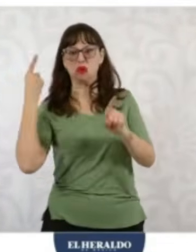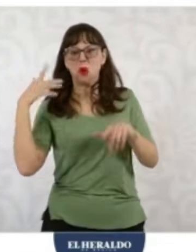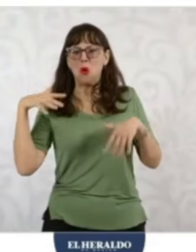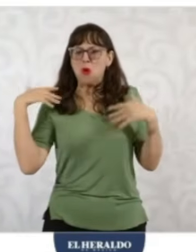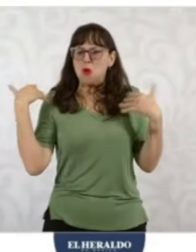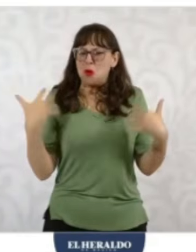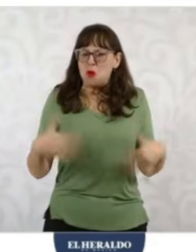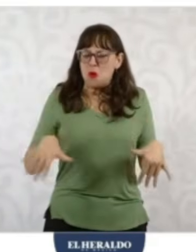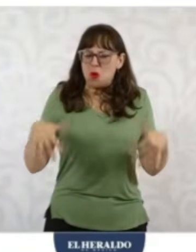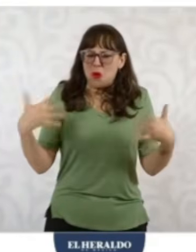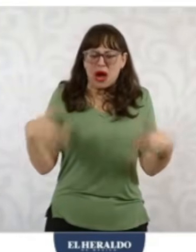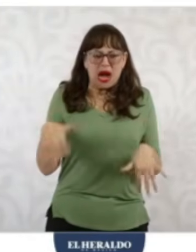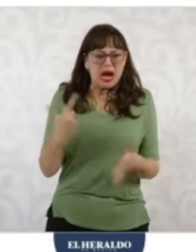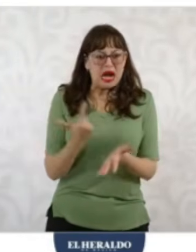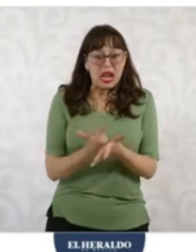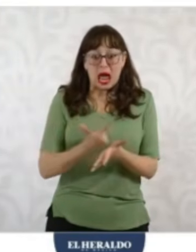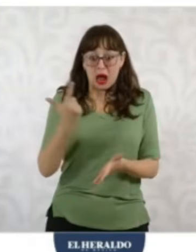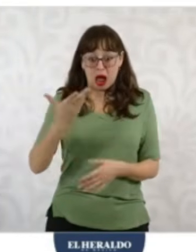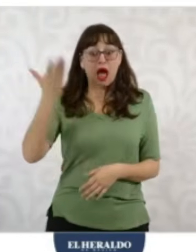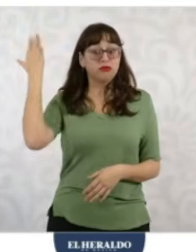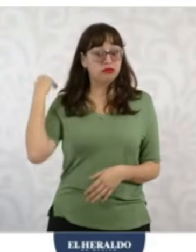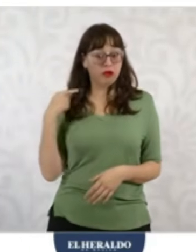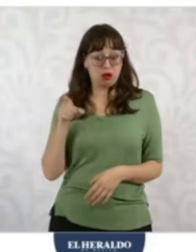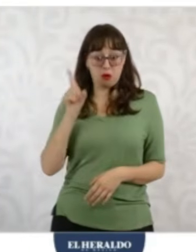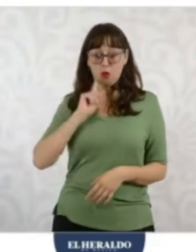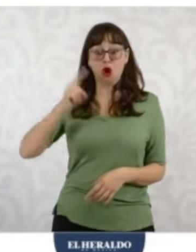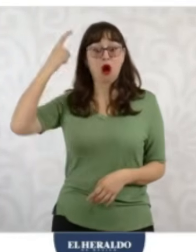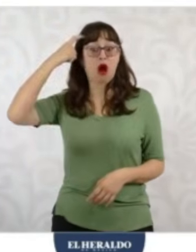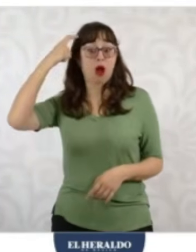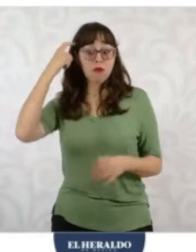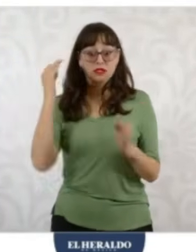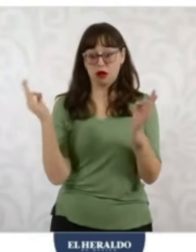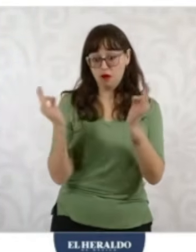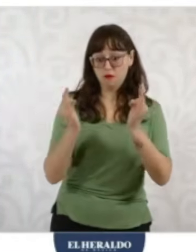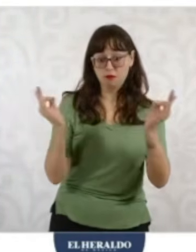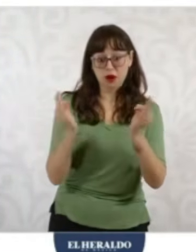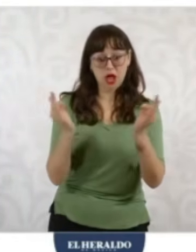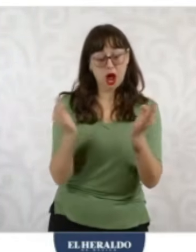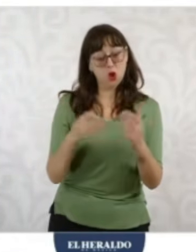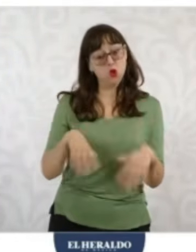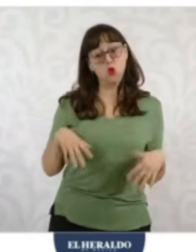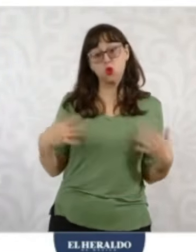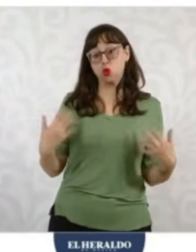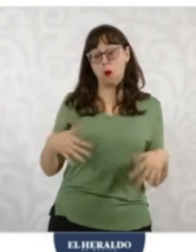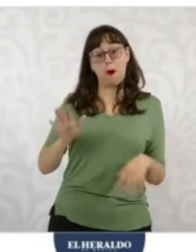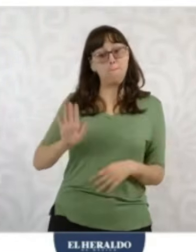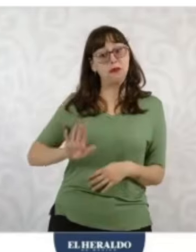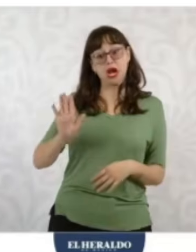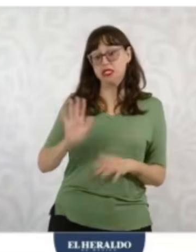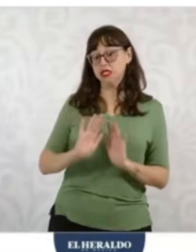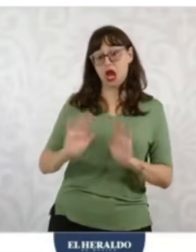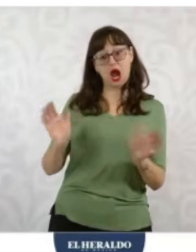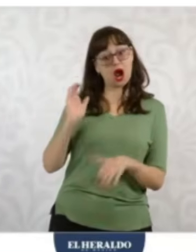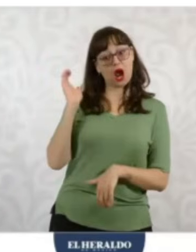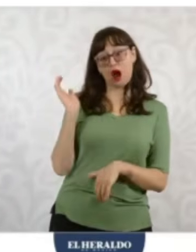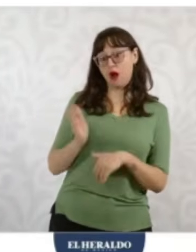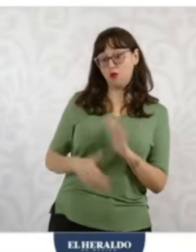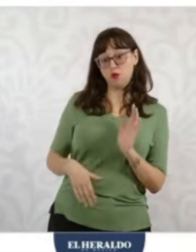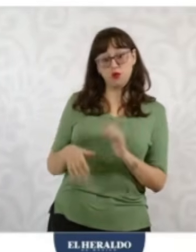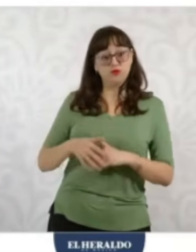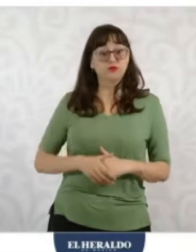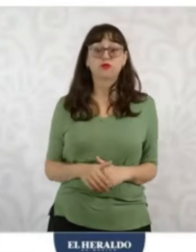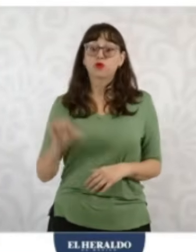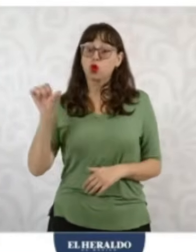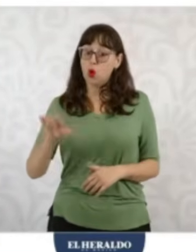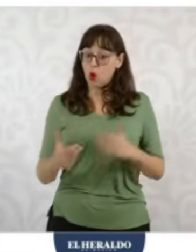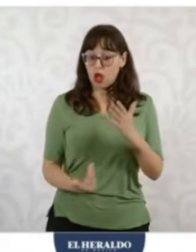acuerda de aquella cabeza fría? Bueno, pues esa cabeza fría parece que no queda nada. La conferencia mañanera